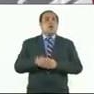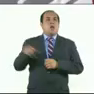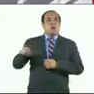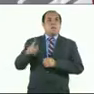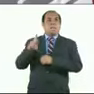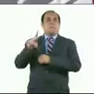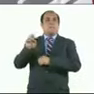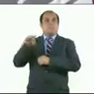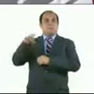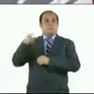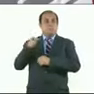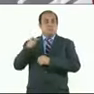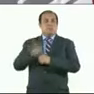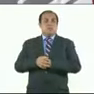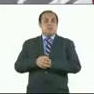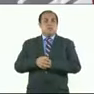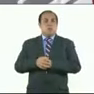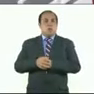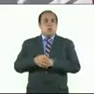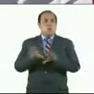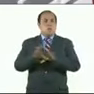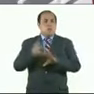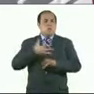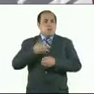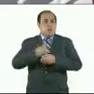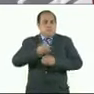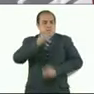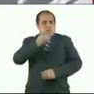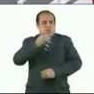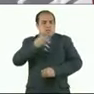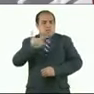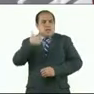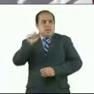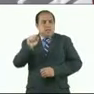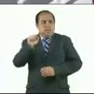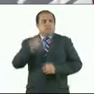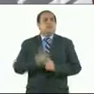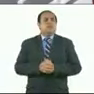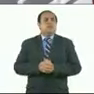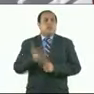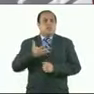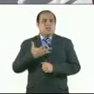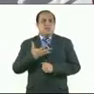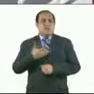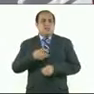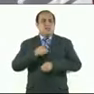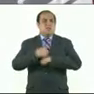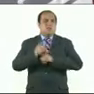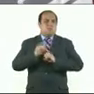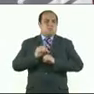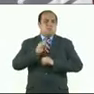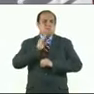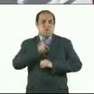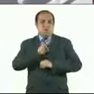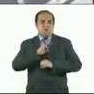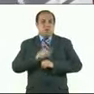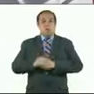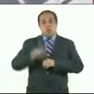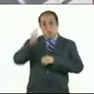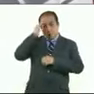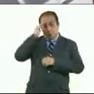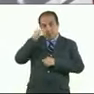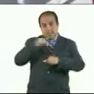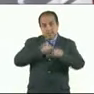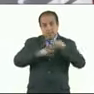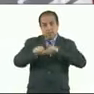es el estado de los tanques de gas, que están pues en muy mal estado. Inclusive se pensaba que se iban a sustituir alrededor